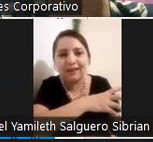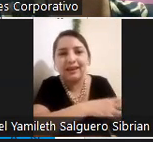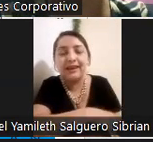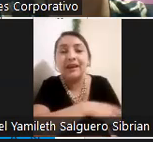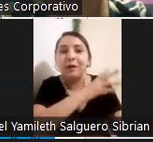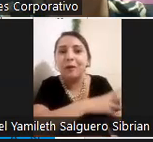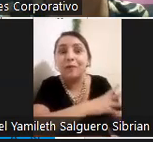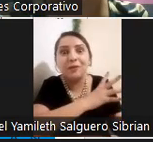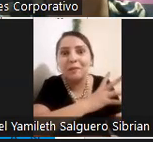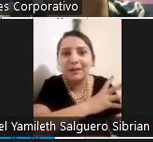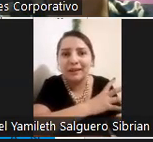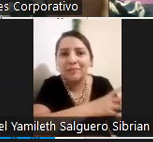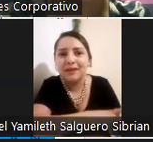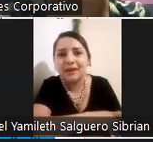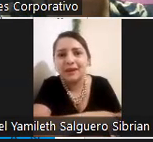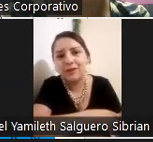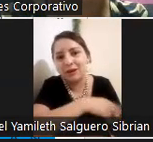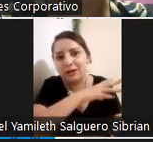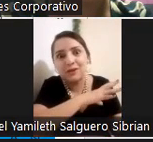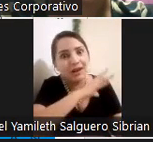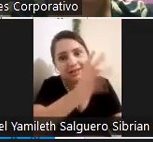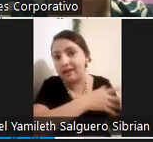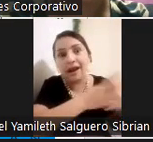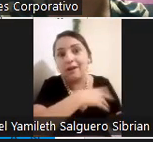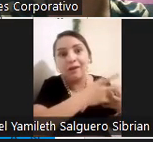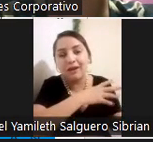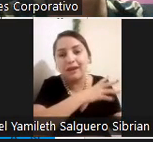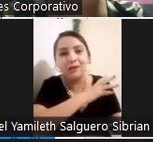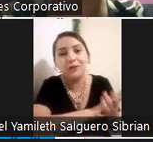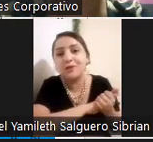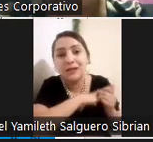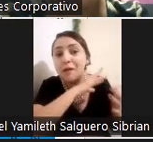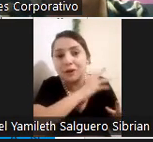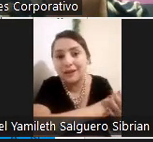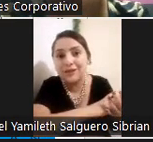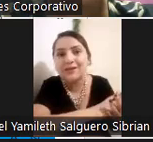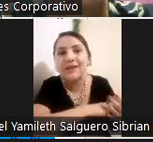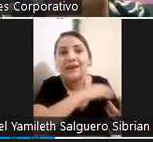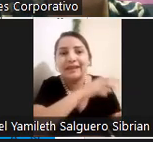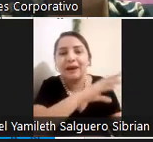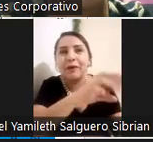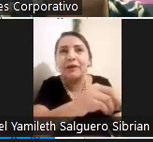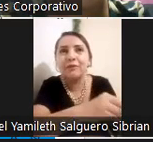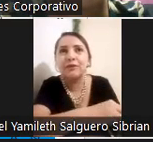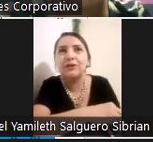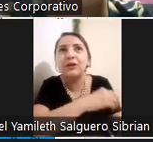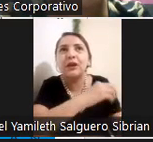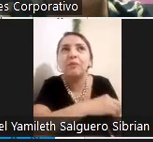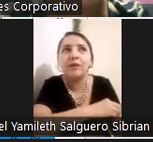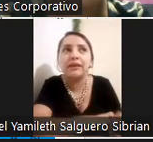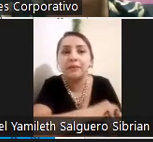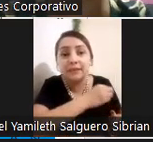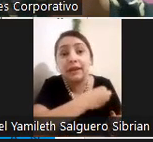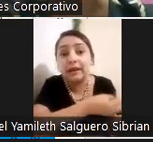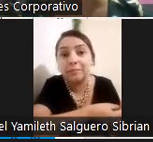como tal luego vino la pandemia y nos hizo acelerarlo y nosotros no estábamos listos estábamos en el proceso de las